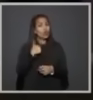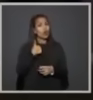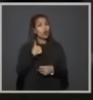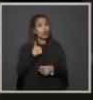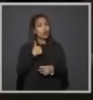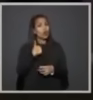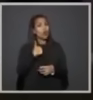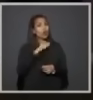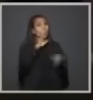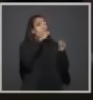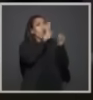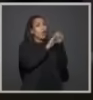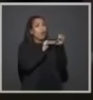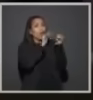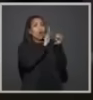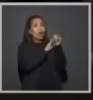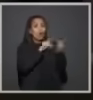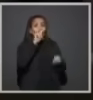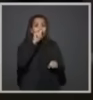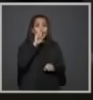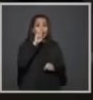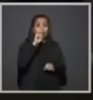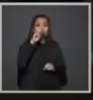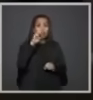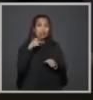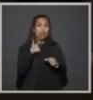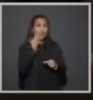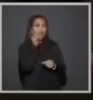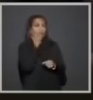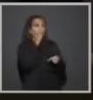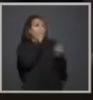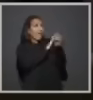a Donald Trump, lo voy a hacer entrar en razón